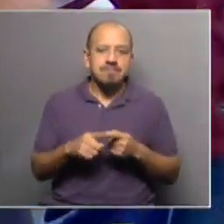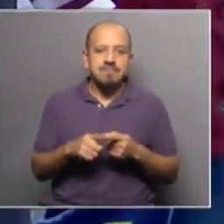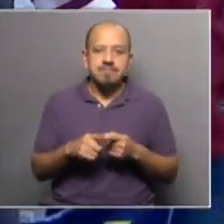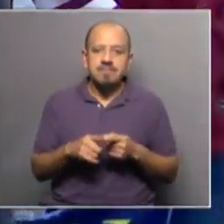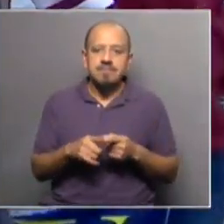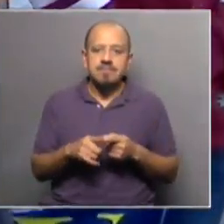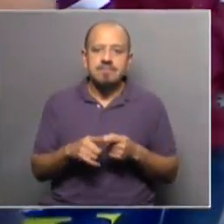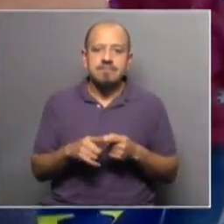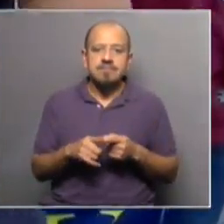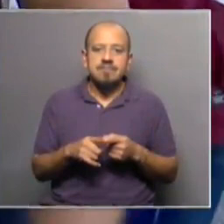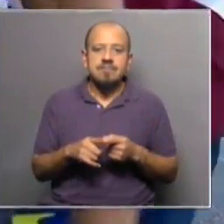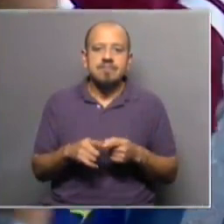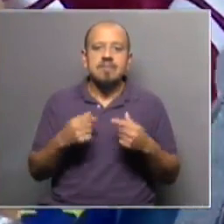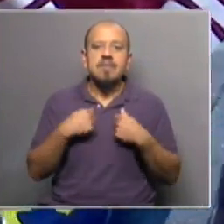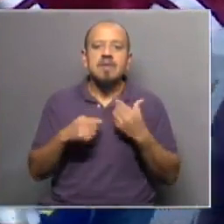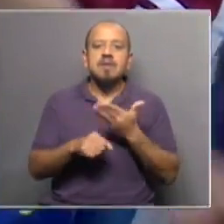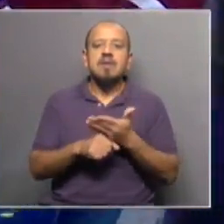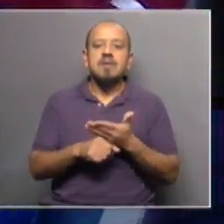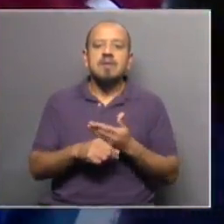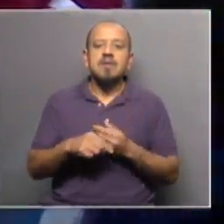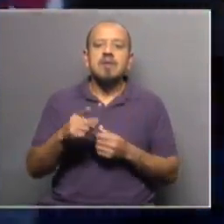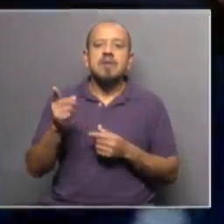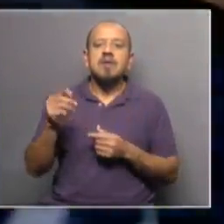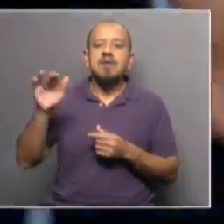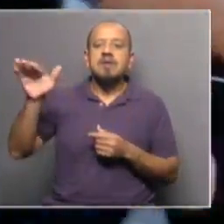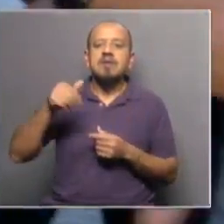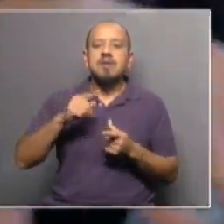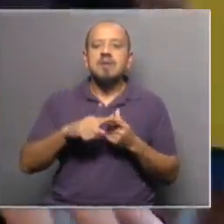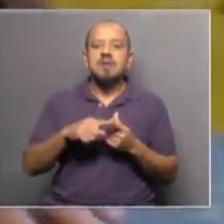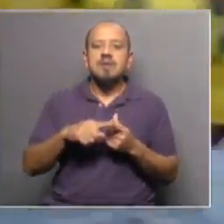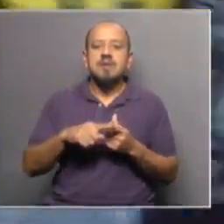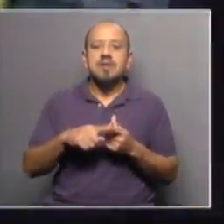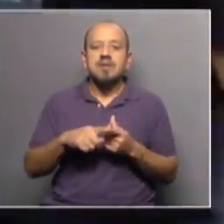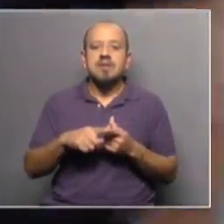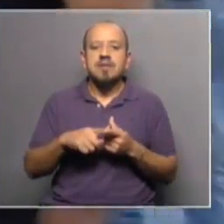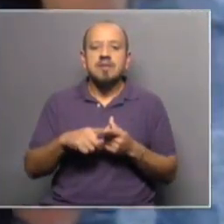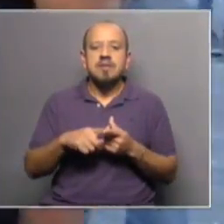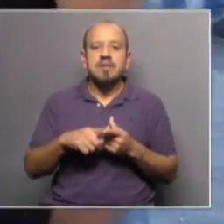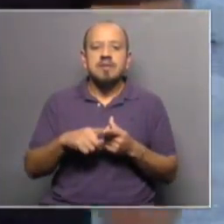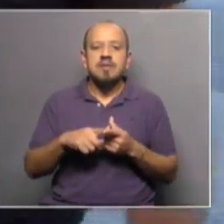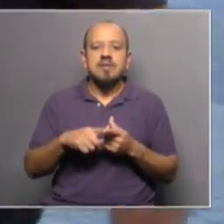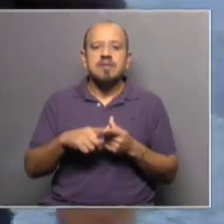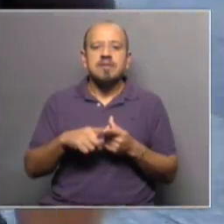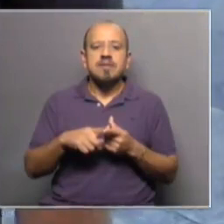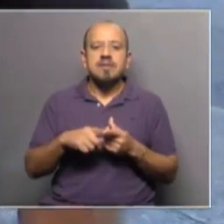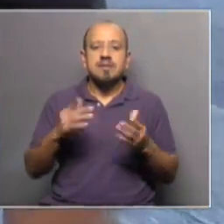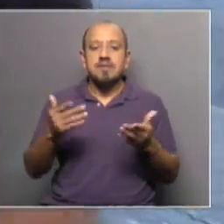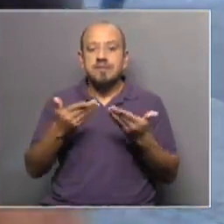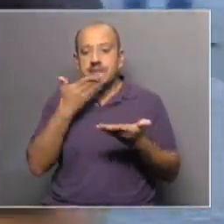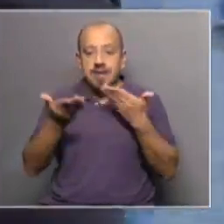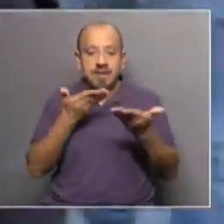Está bueno. Así que bueno, ¿sabés que yo lo que le voy a pedir a Gonzalo? ¿Dónde anda Gonzalo? Vení, vamos a abrirnos un poquito, vamos a abrirnos, porque van a